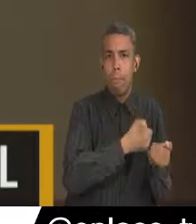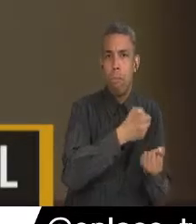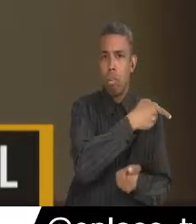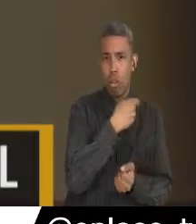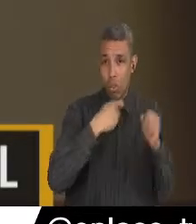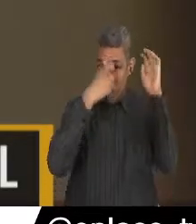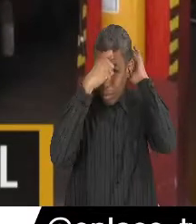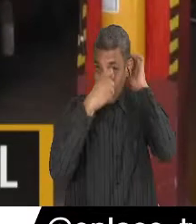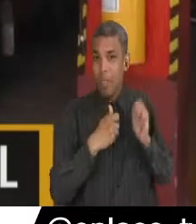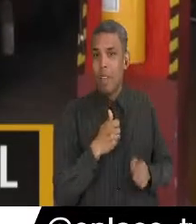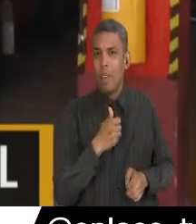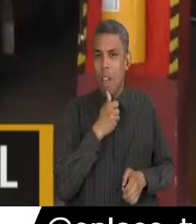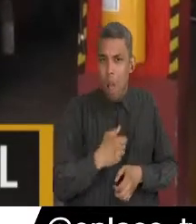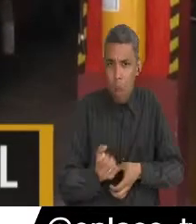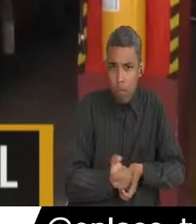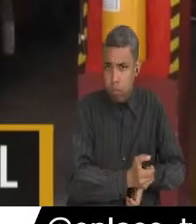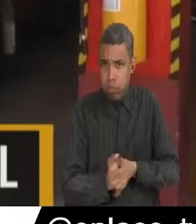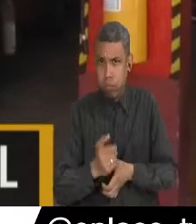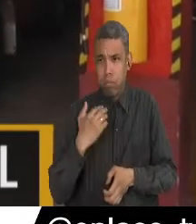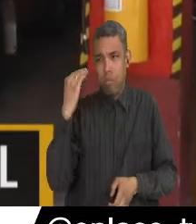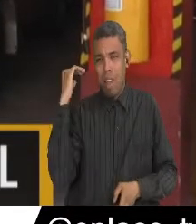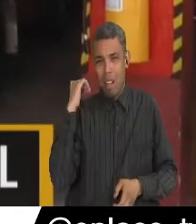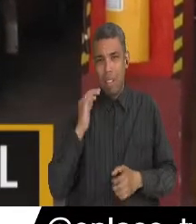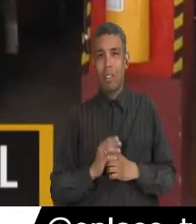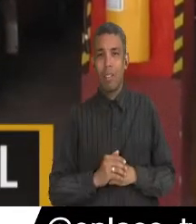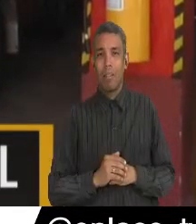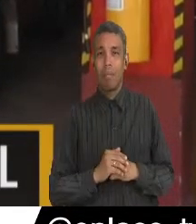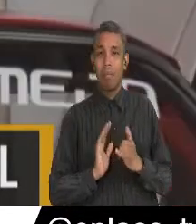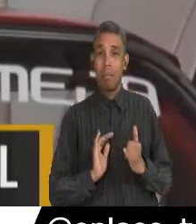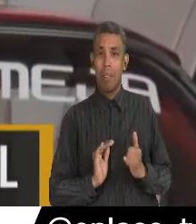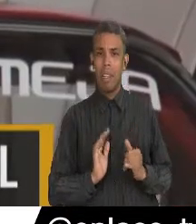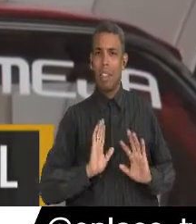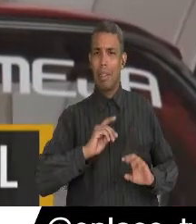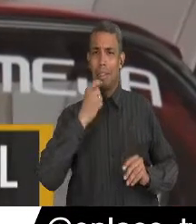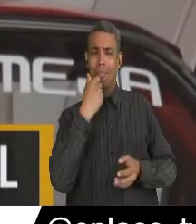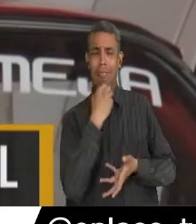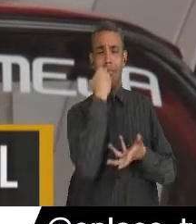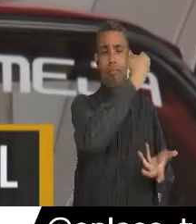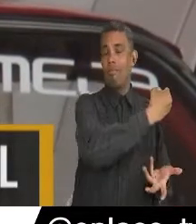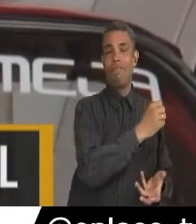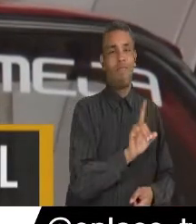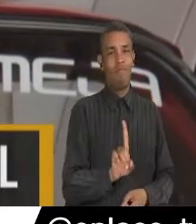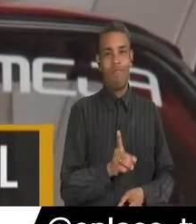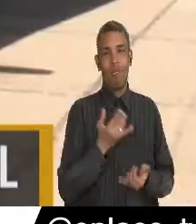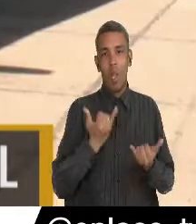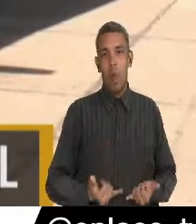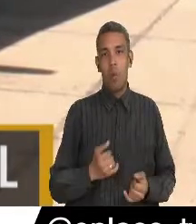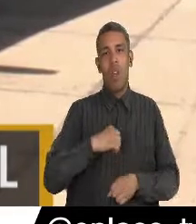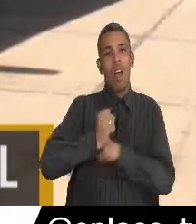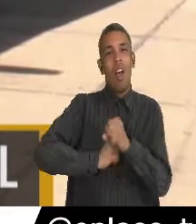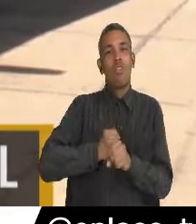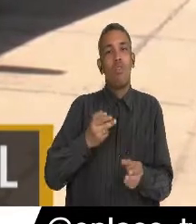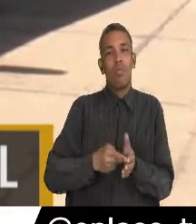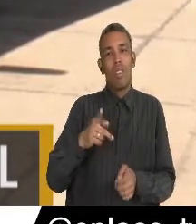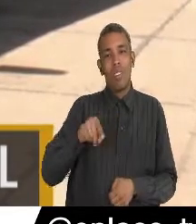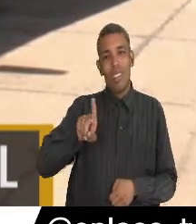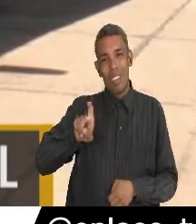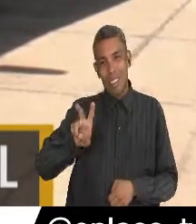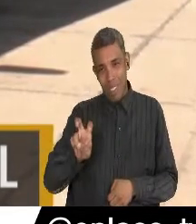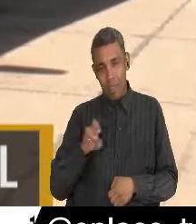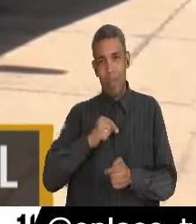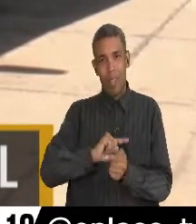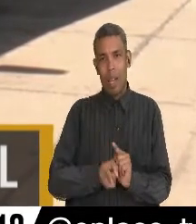recursos por vía transferencia. Hoy se debe firmar un convenio, porque la norma lo dice, y ya se aprobó en el primer debate, que es en la Comisión